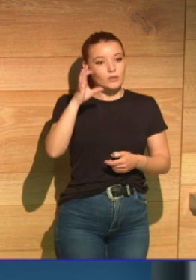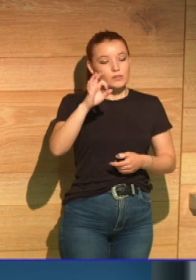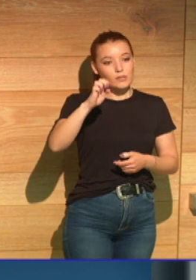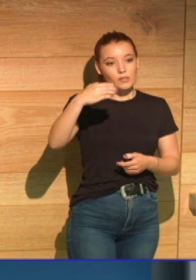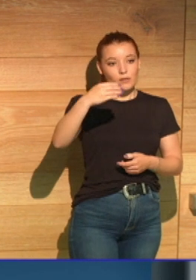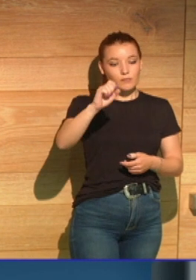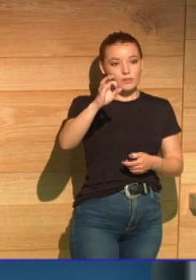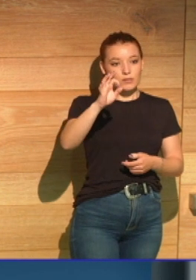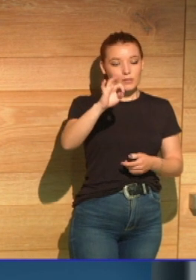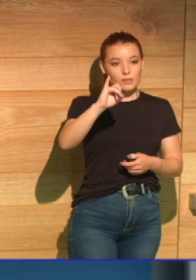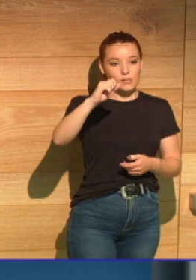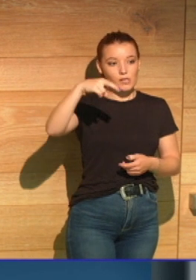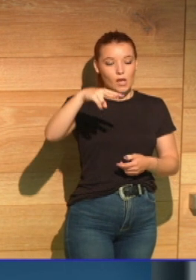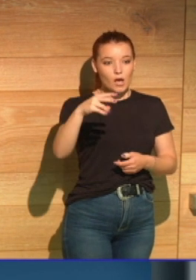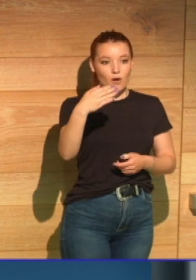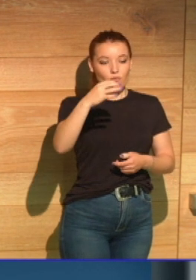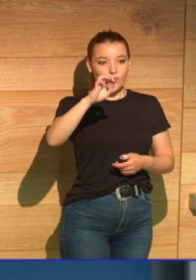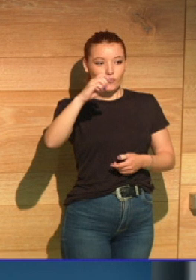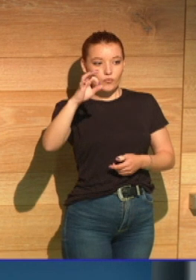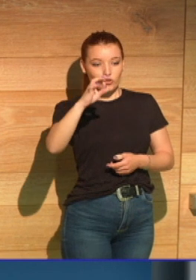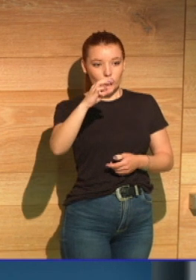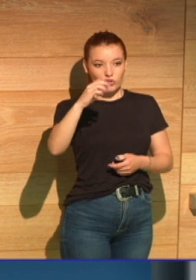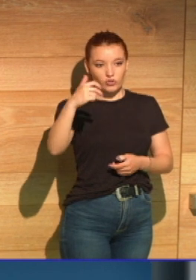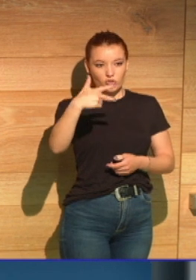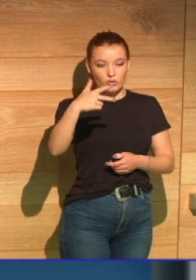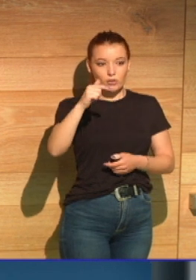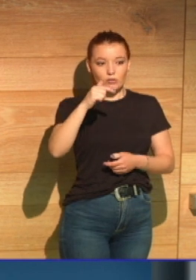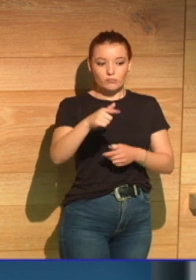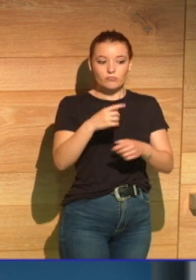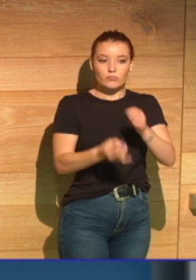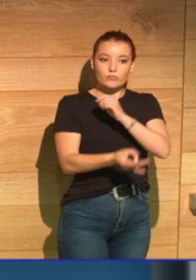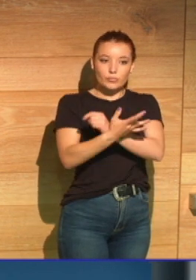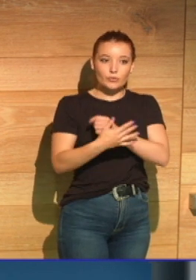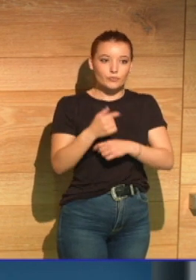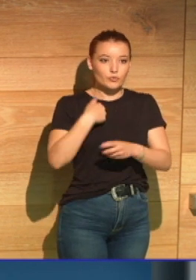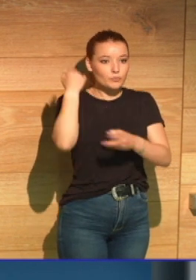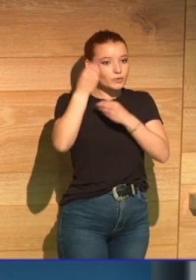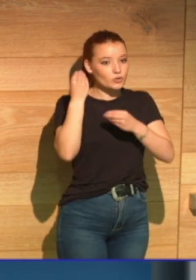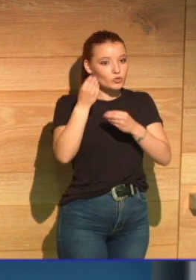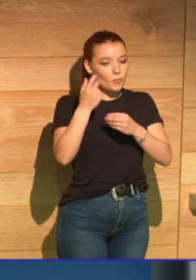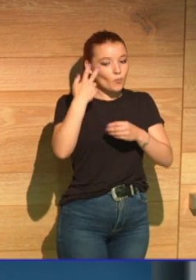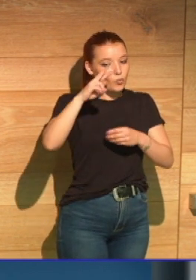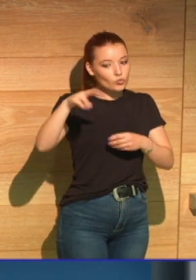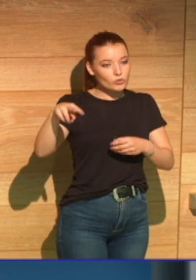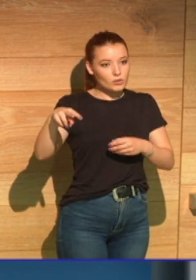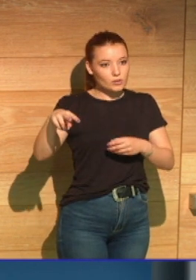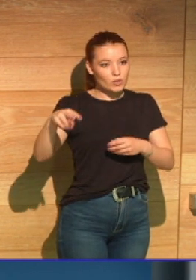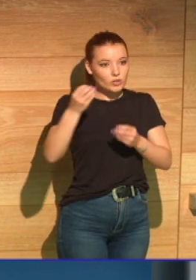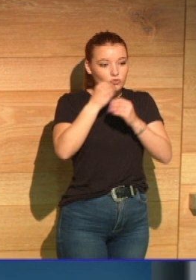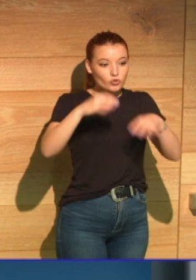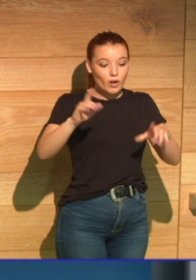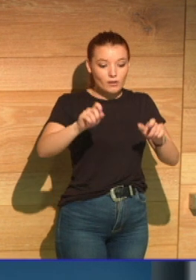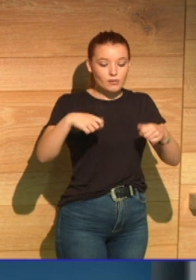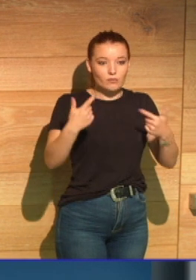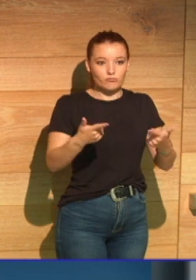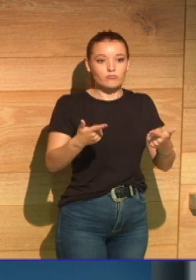todo el equipo, me parece muy potente la idea misma de deconstruir la idea de un museo de historia natural. Es decir, cómo un museo de historia natural se puede reconstruir